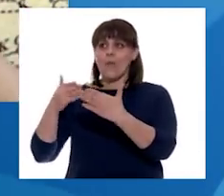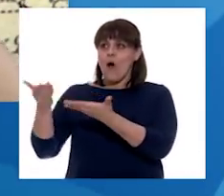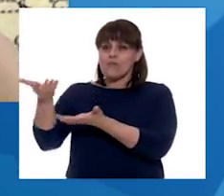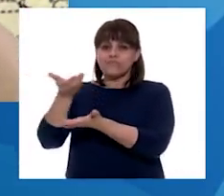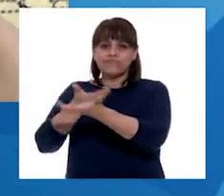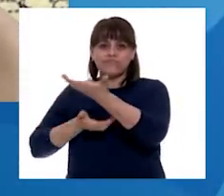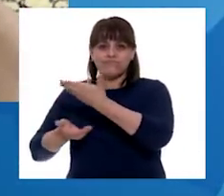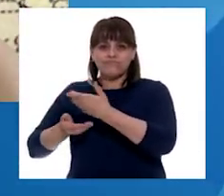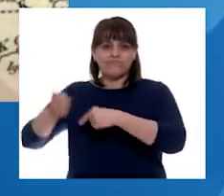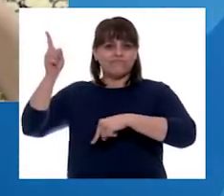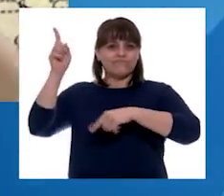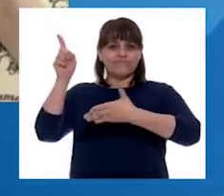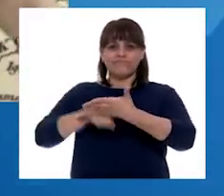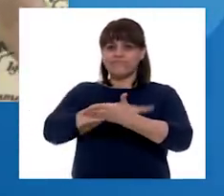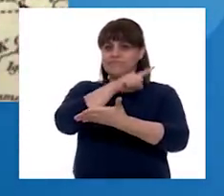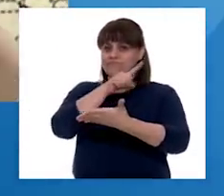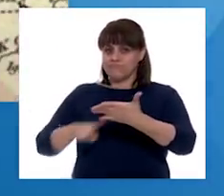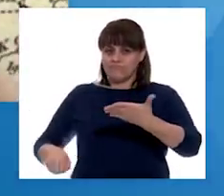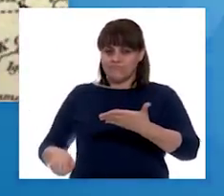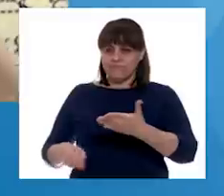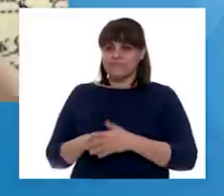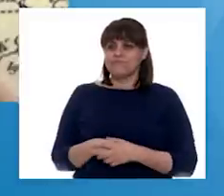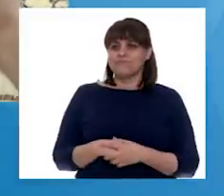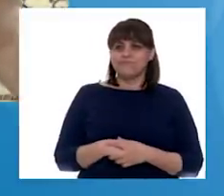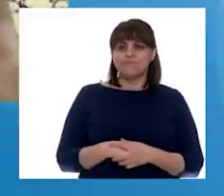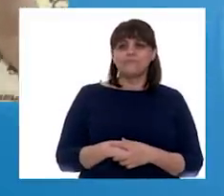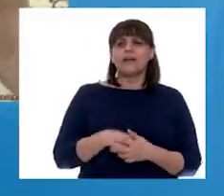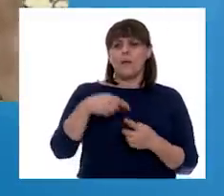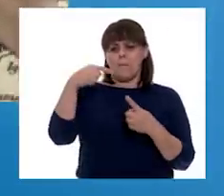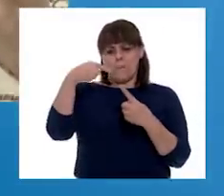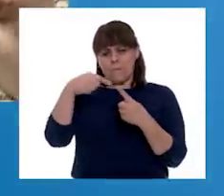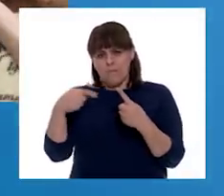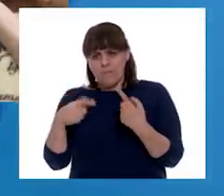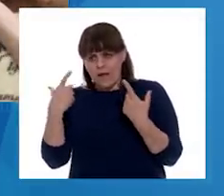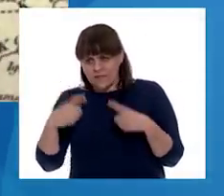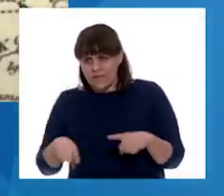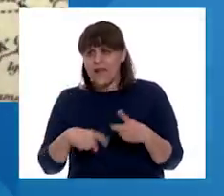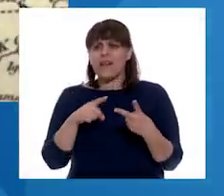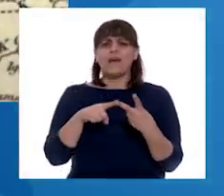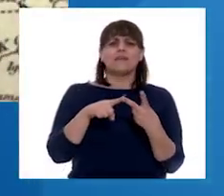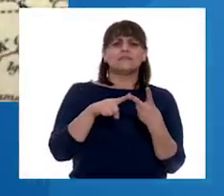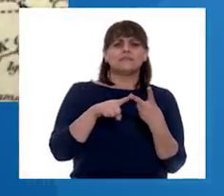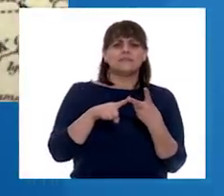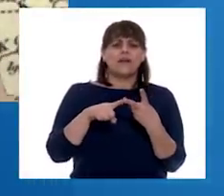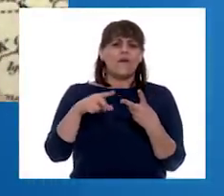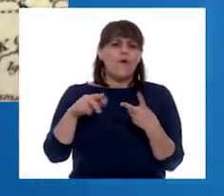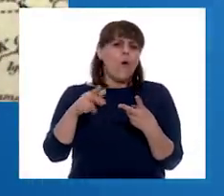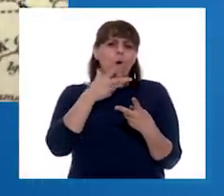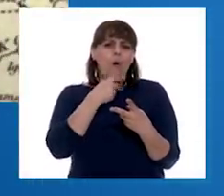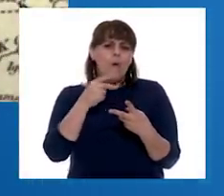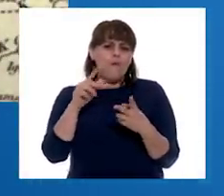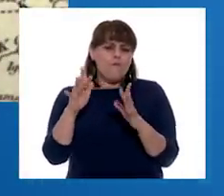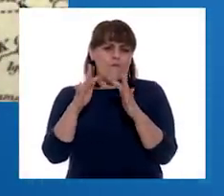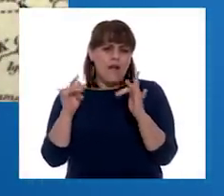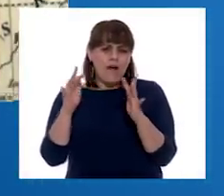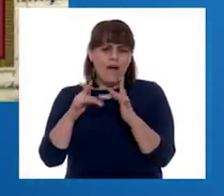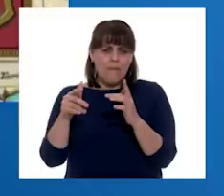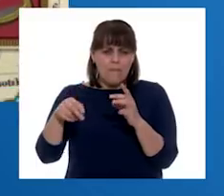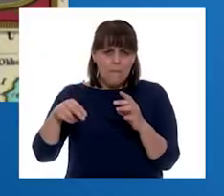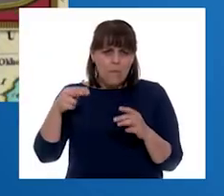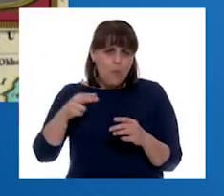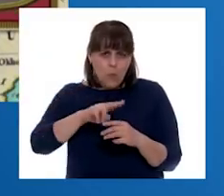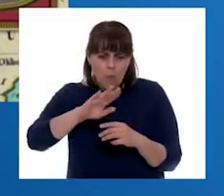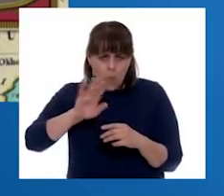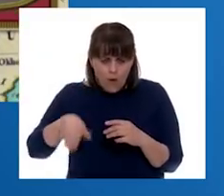800,000 pesos. Por unos pasteles, el fusilamiento de un francés en las batallas recientes y los gastos por el traslado a México.